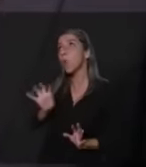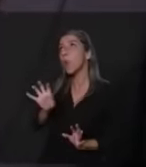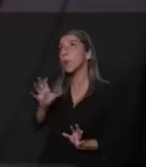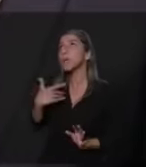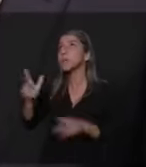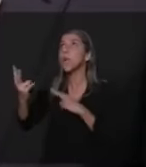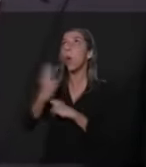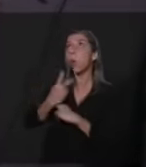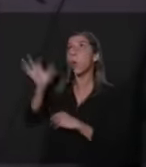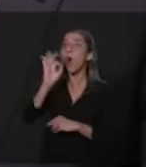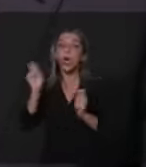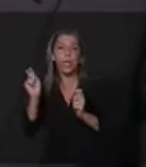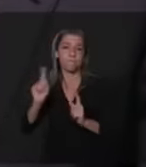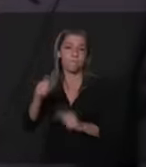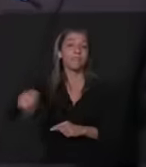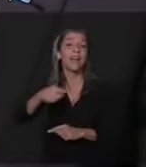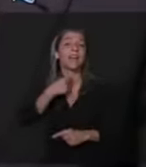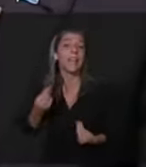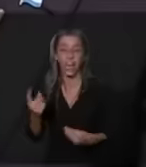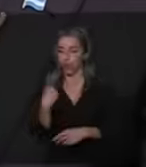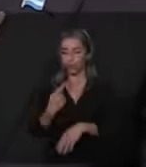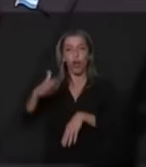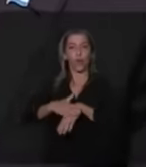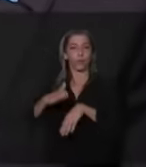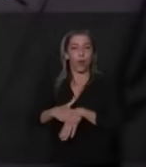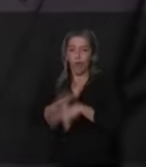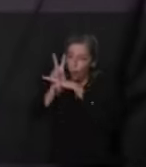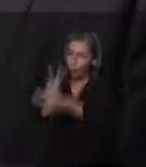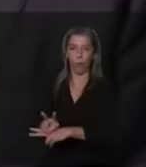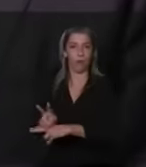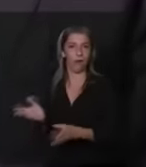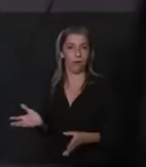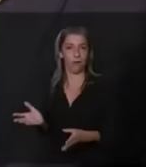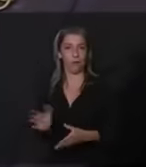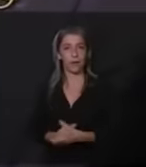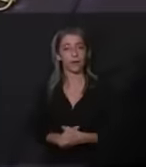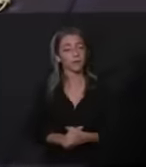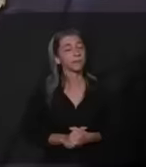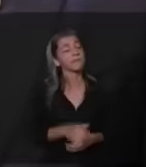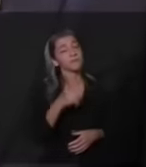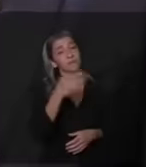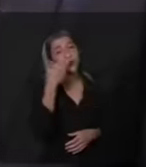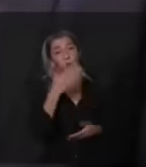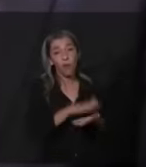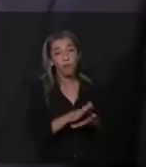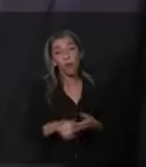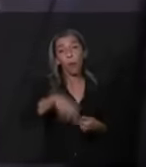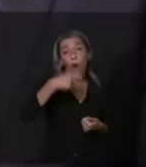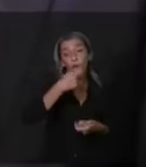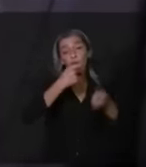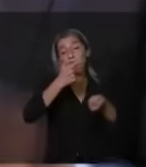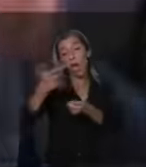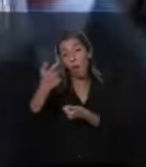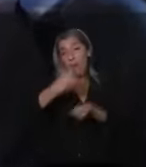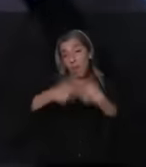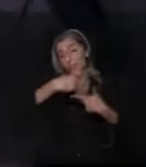responsables. Mira, mencionás el tema del narcotráfico, ¿no?, y sobre todo el rol que, por ejemplo, lo que sucede en Rosario,